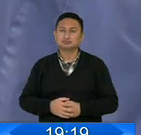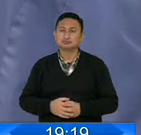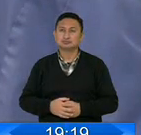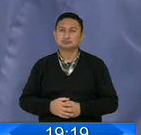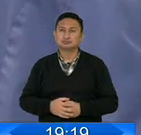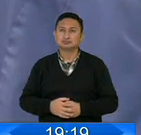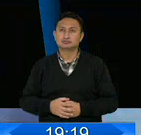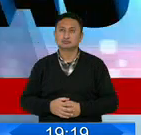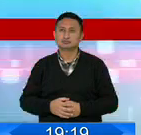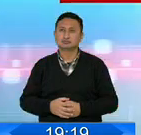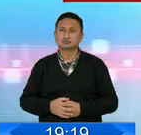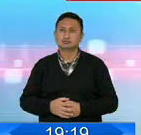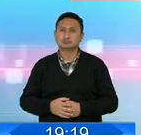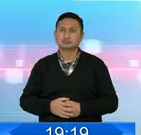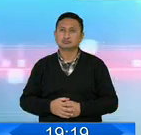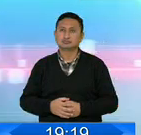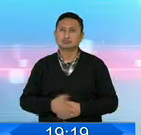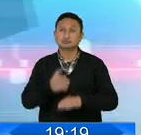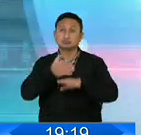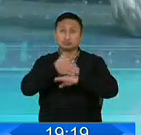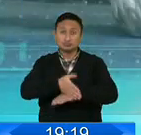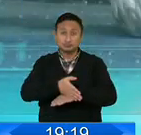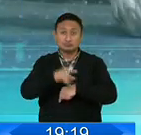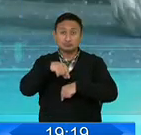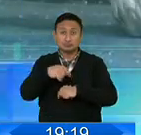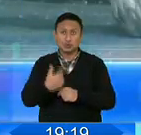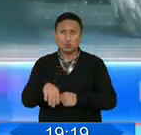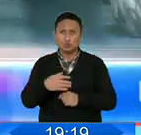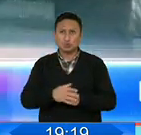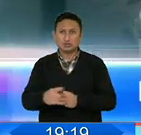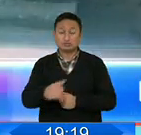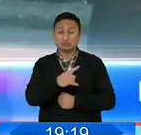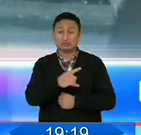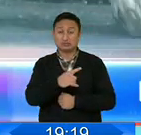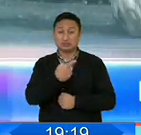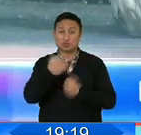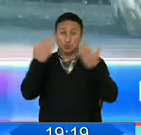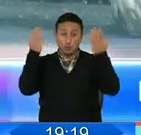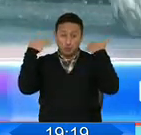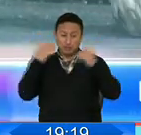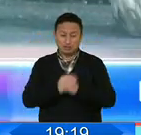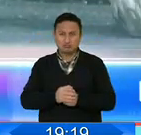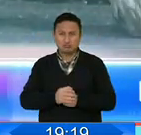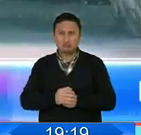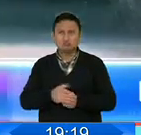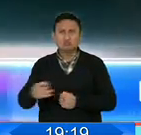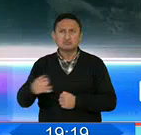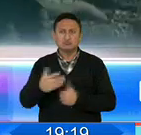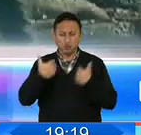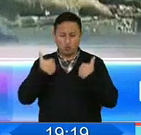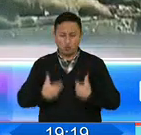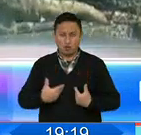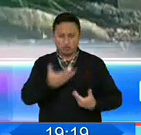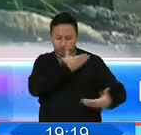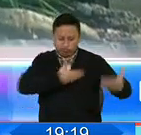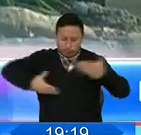Solórzano. Más adelante, macabro hallazgo en Guayaquil. Encuentran los restos de un cadáver